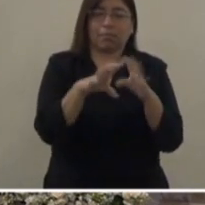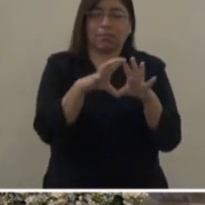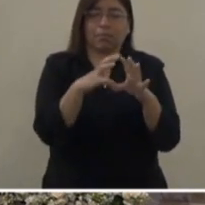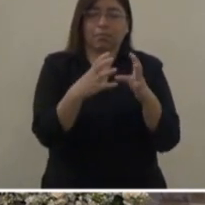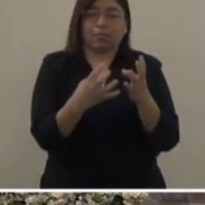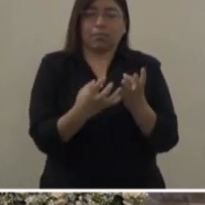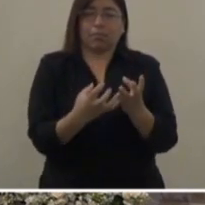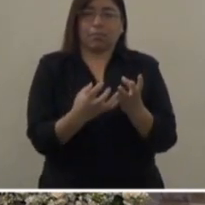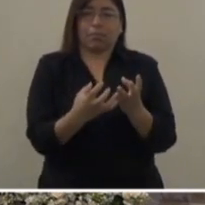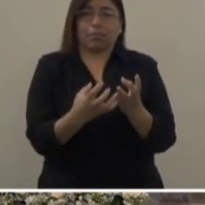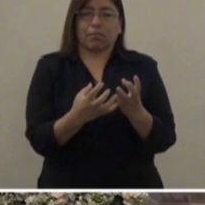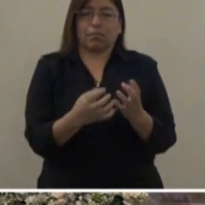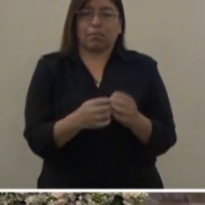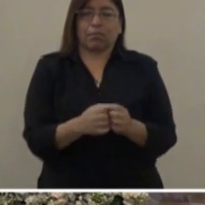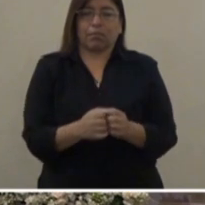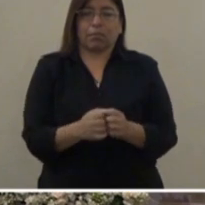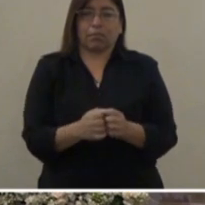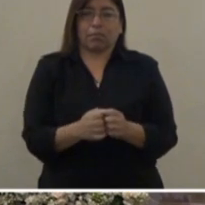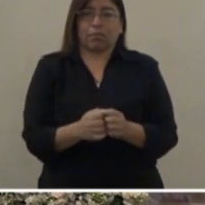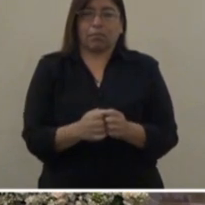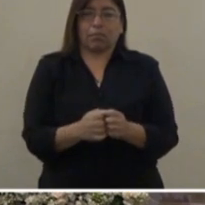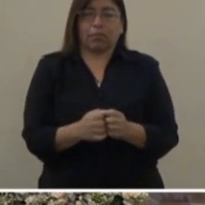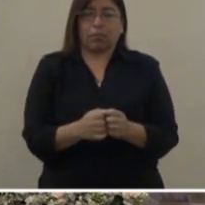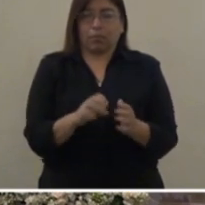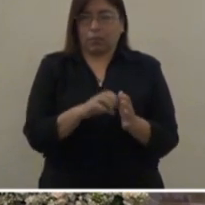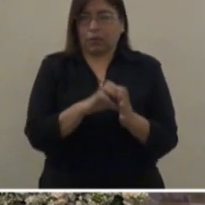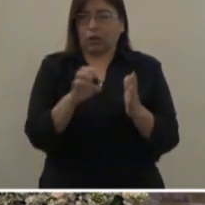porque cuando un creyente